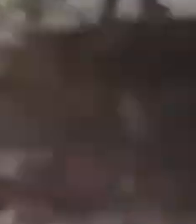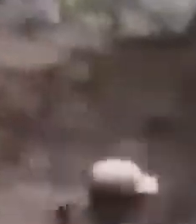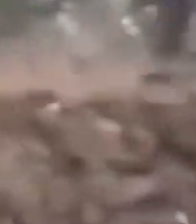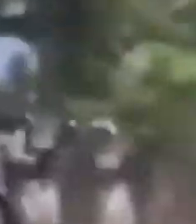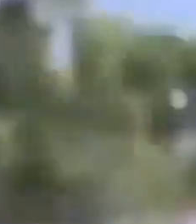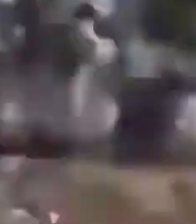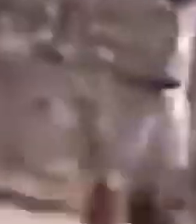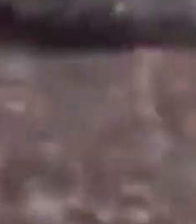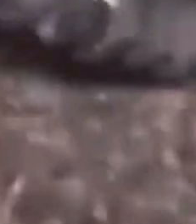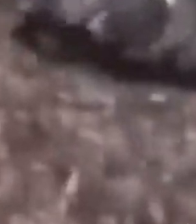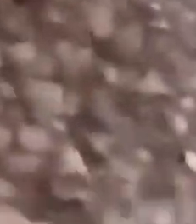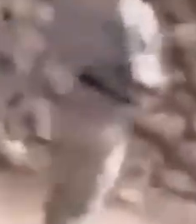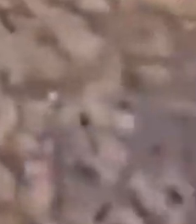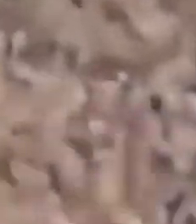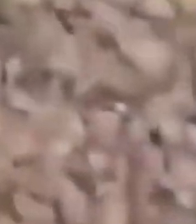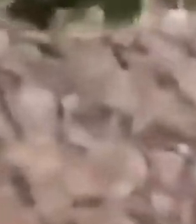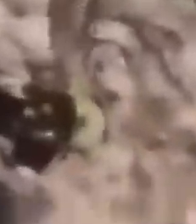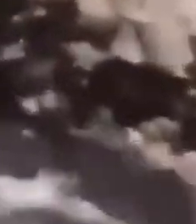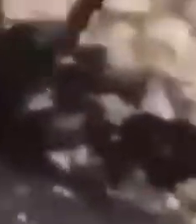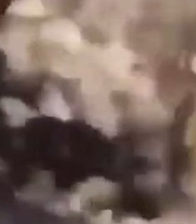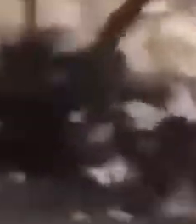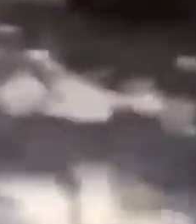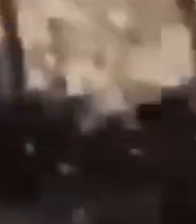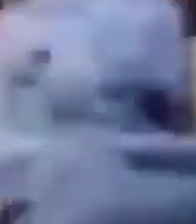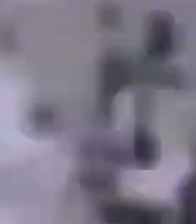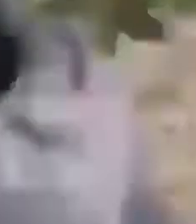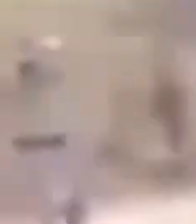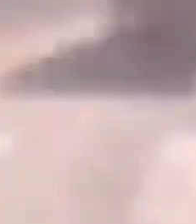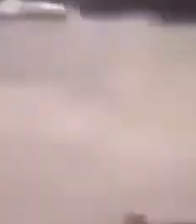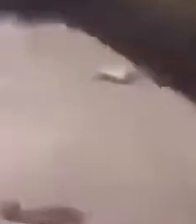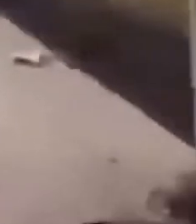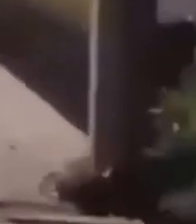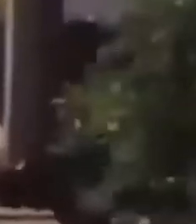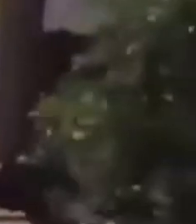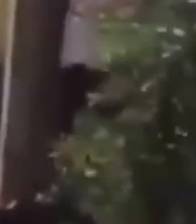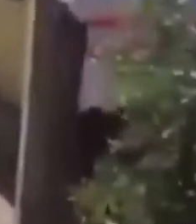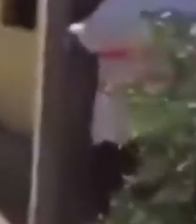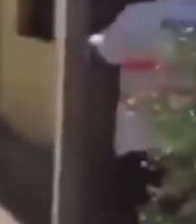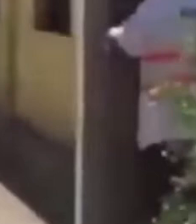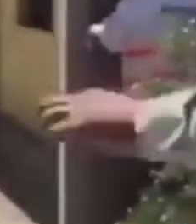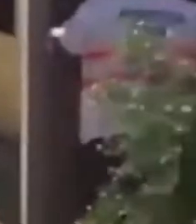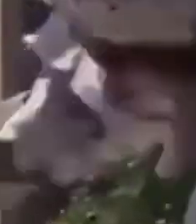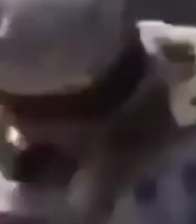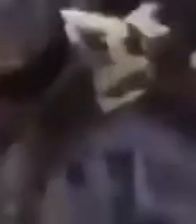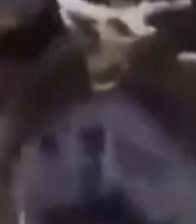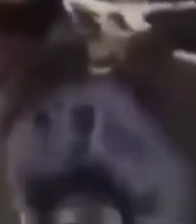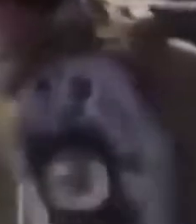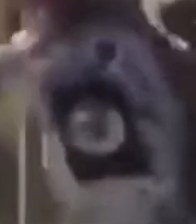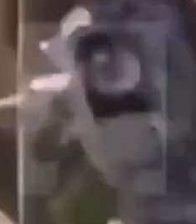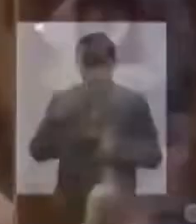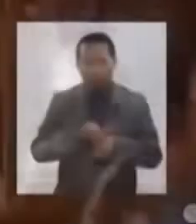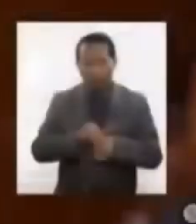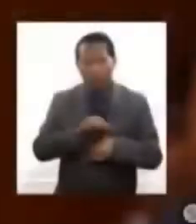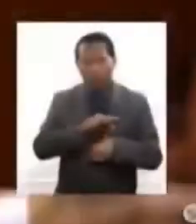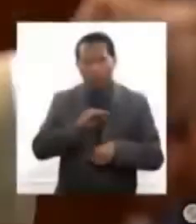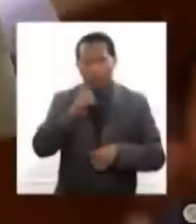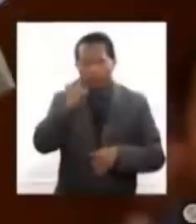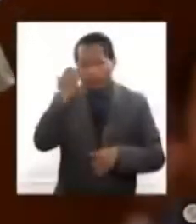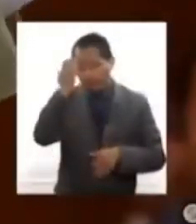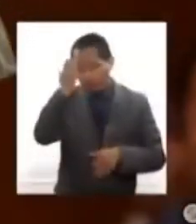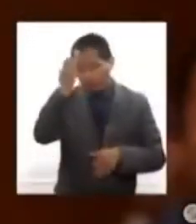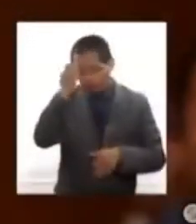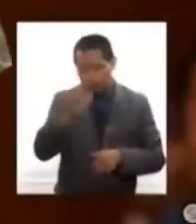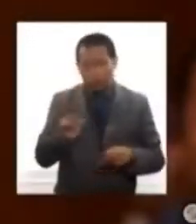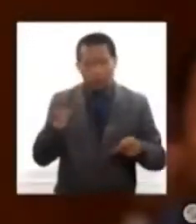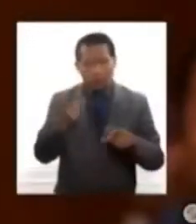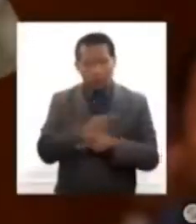es, más que lo inédito de las imágenes, es que no se permitió a Muñoz Ledo mostrar en